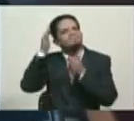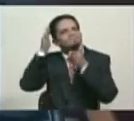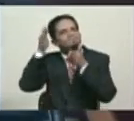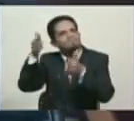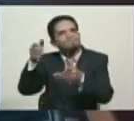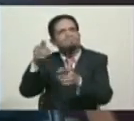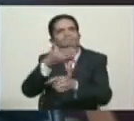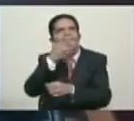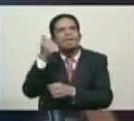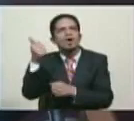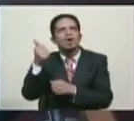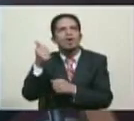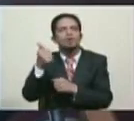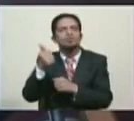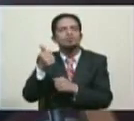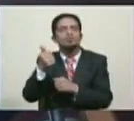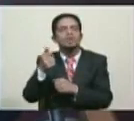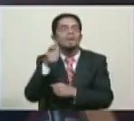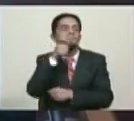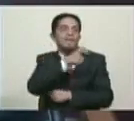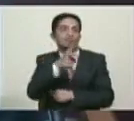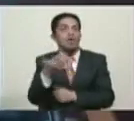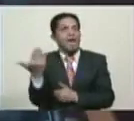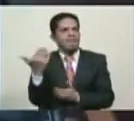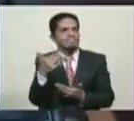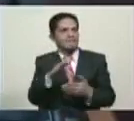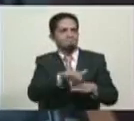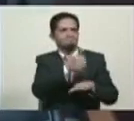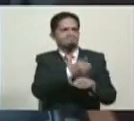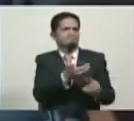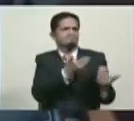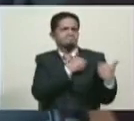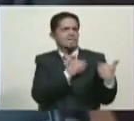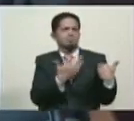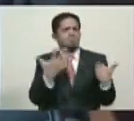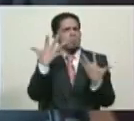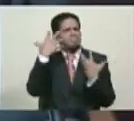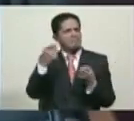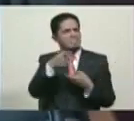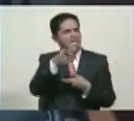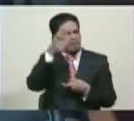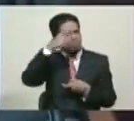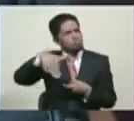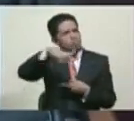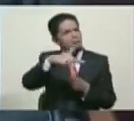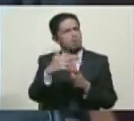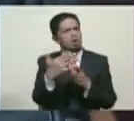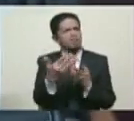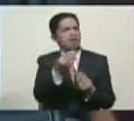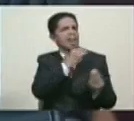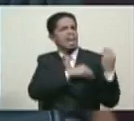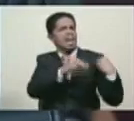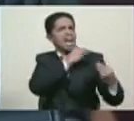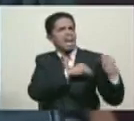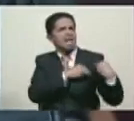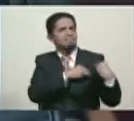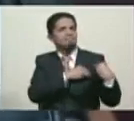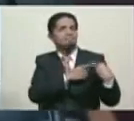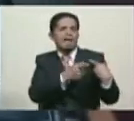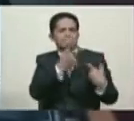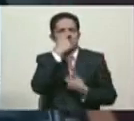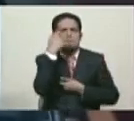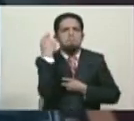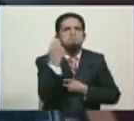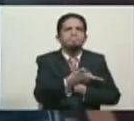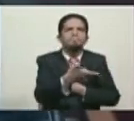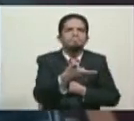mejor. Quienes detentaban el poder no entendieron el poder del pueblo. Al contrario, lo irrespetaron